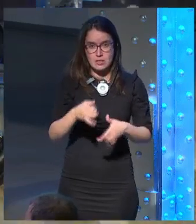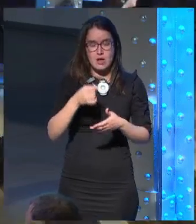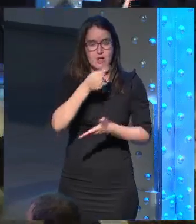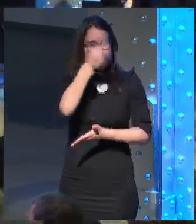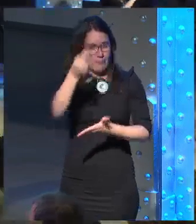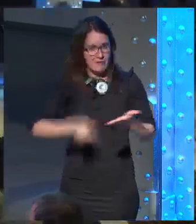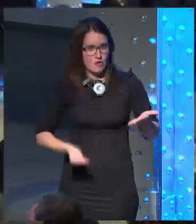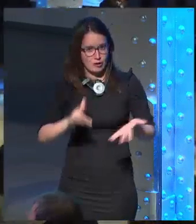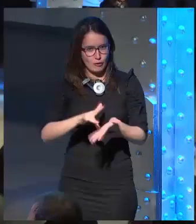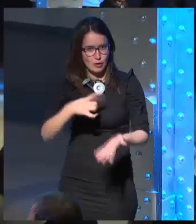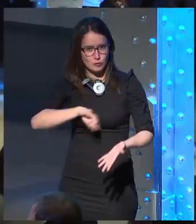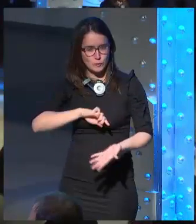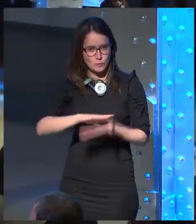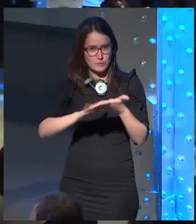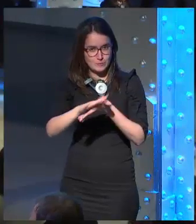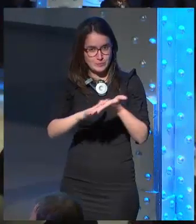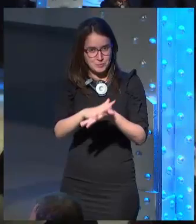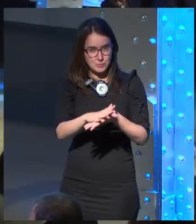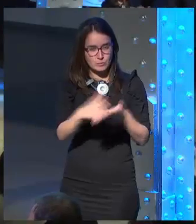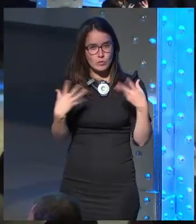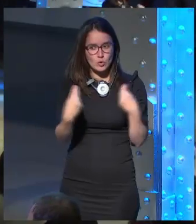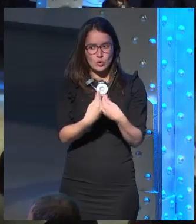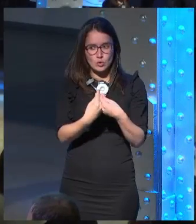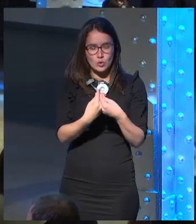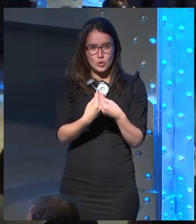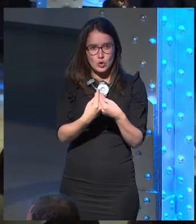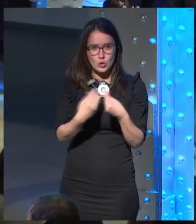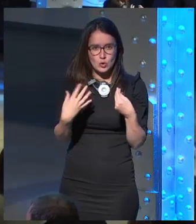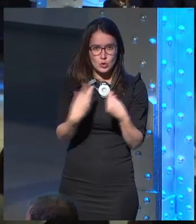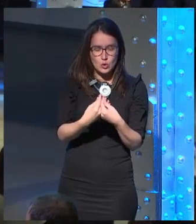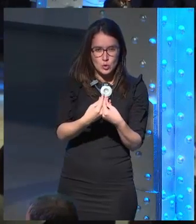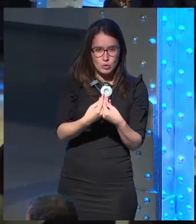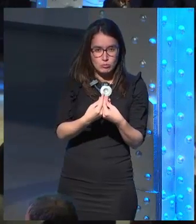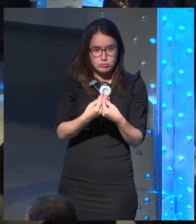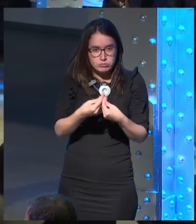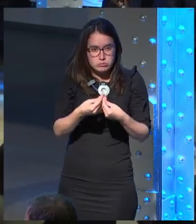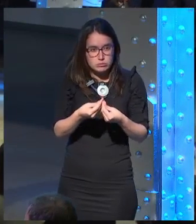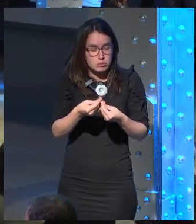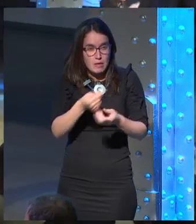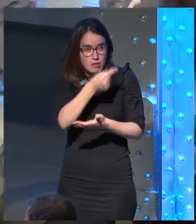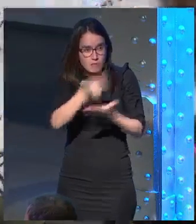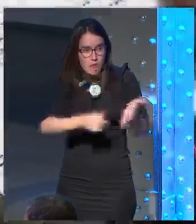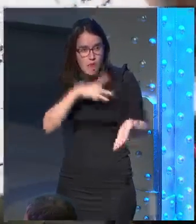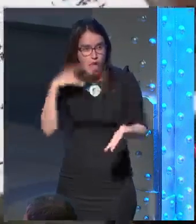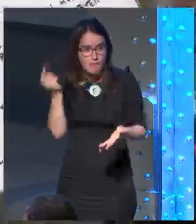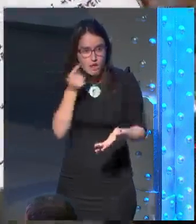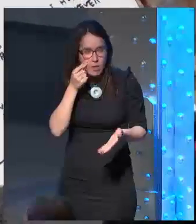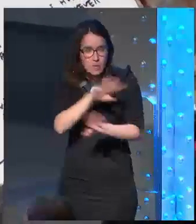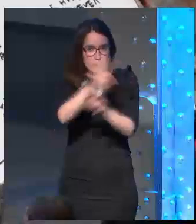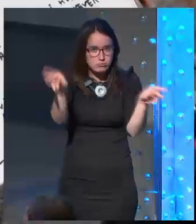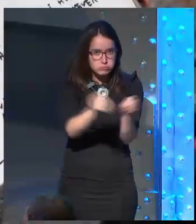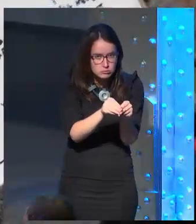lo que aquí ocurre. Con la fortuna que le ha dado su habilidad para dibujar, para